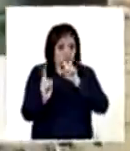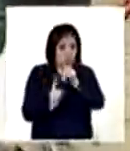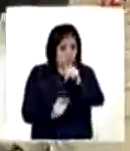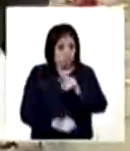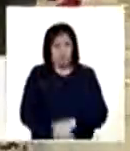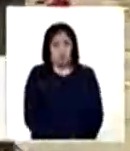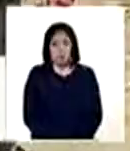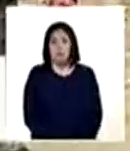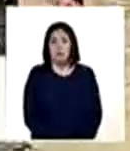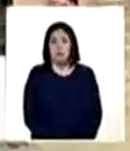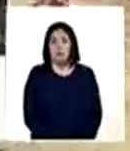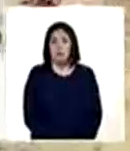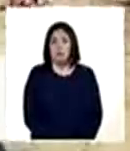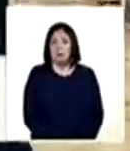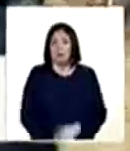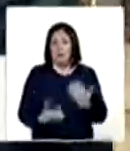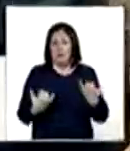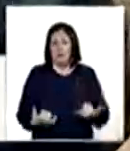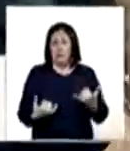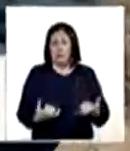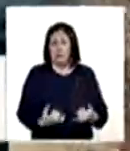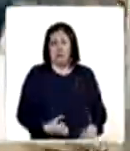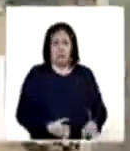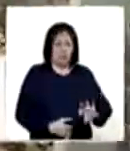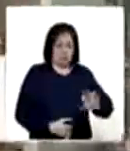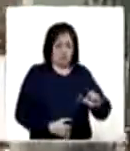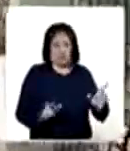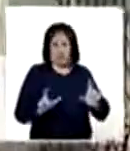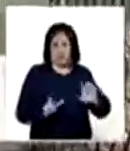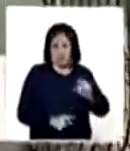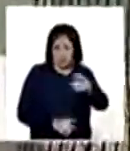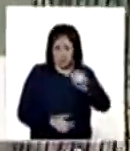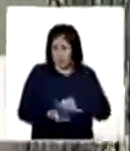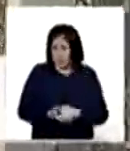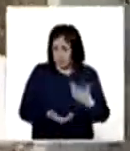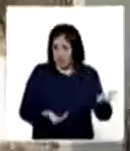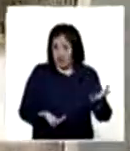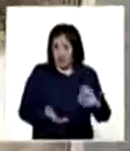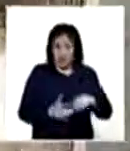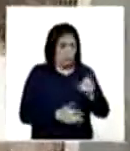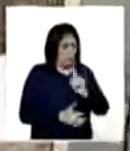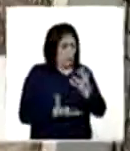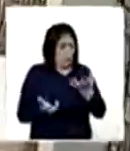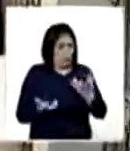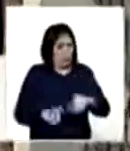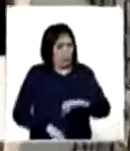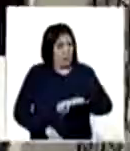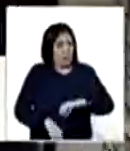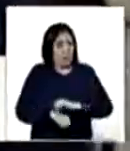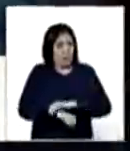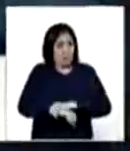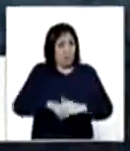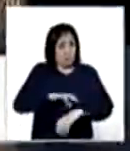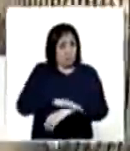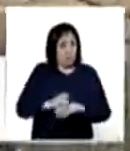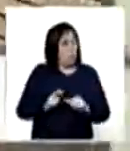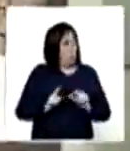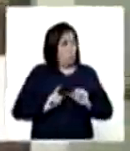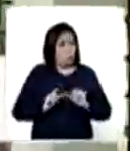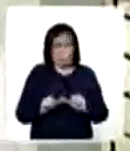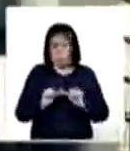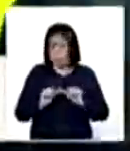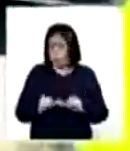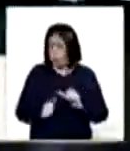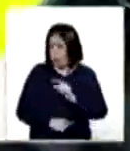exclusiva por Latina en esta transmisión que estamos haciendo de esta fienda del sexy Halloween. No quiere ser enmarrocado, continúa agresivo, en